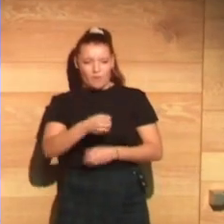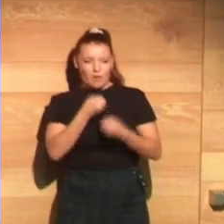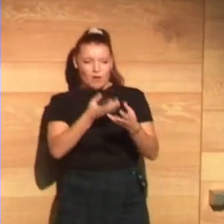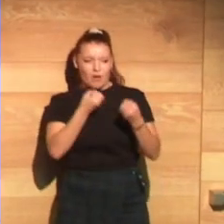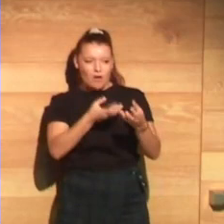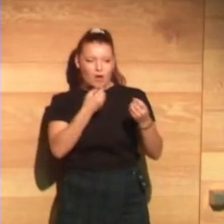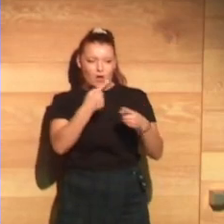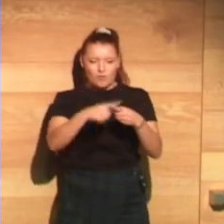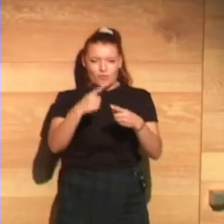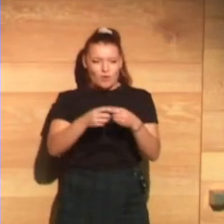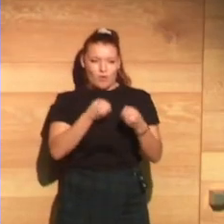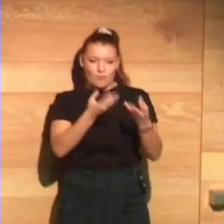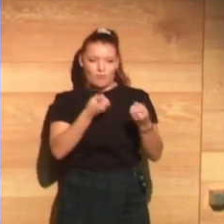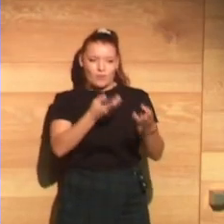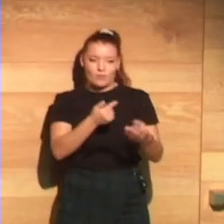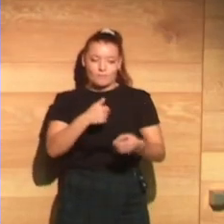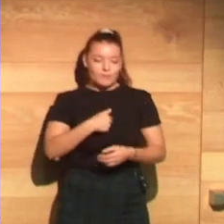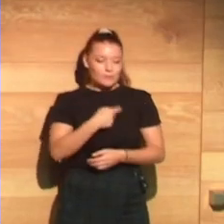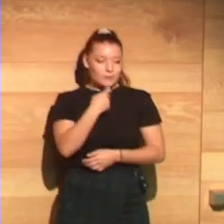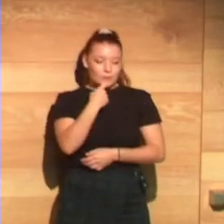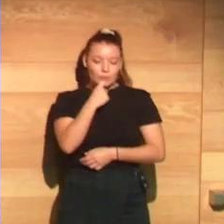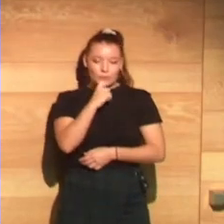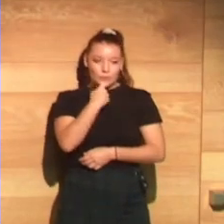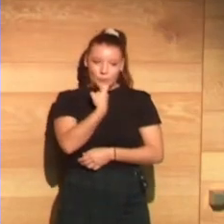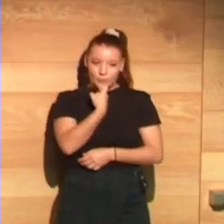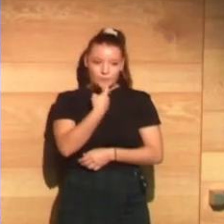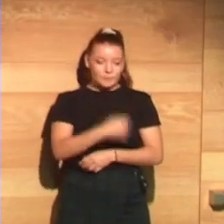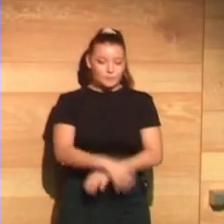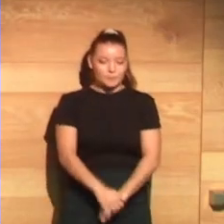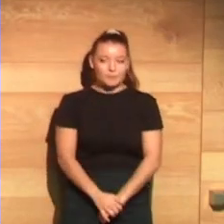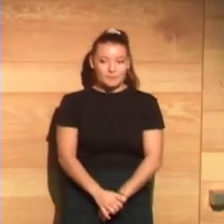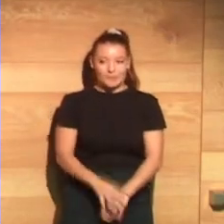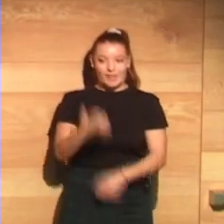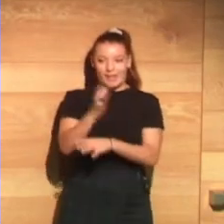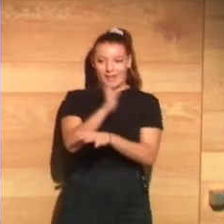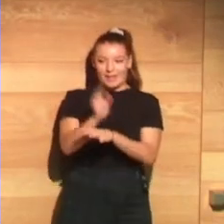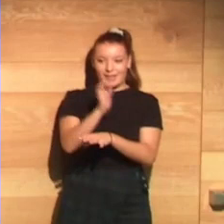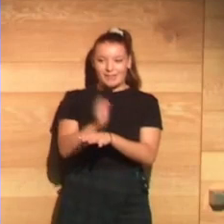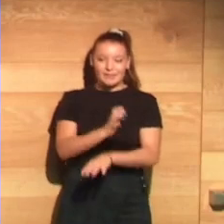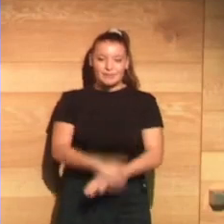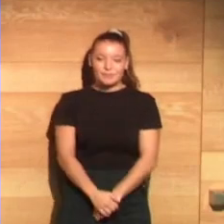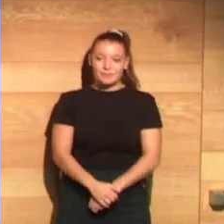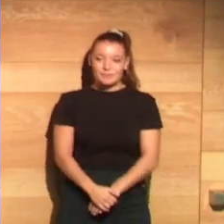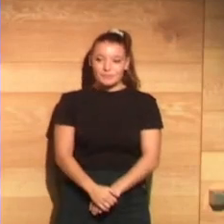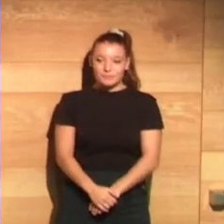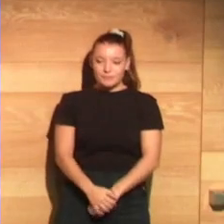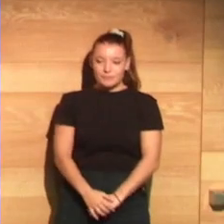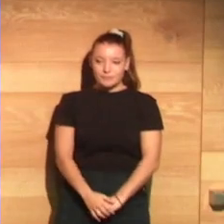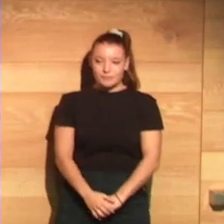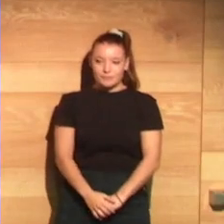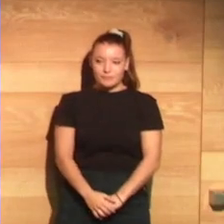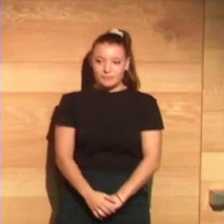de esa sensación. Y luego ver las entrevistas de cómo él habla de ella, una vez ella muerta, y mira, de verdad, despierta lo peor de